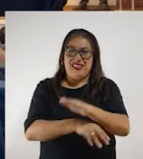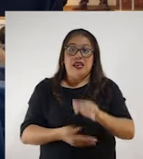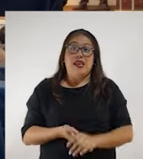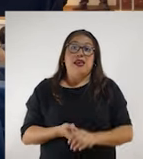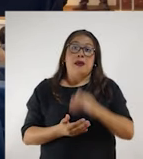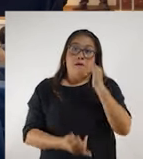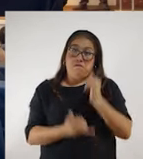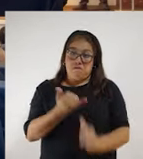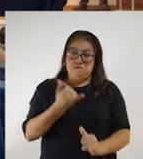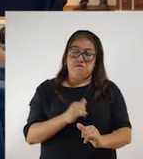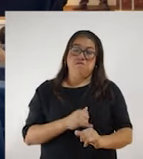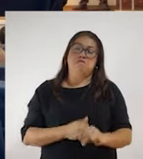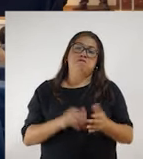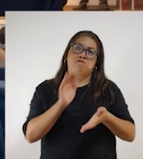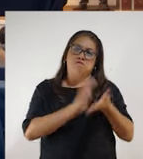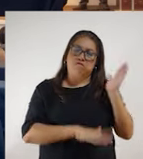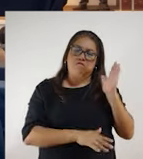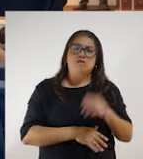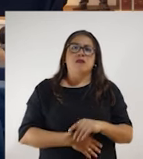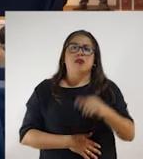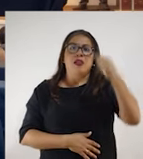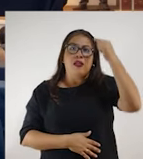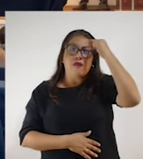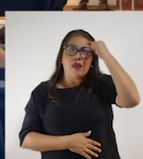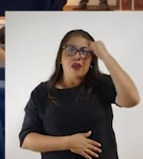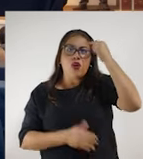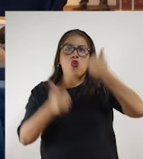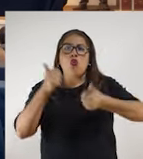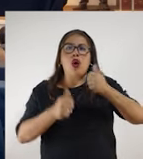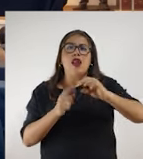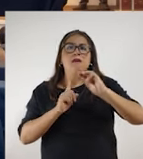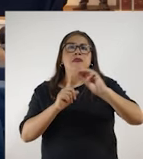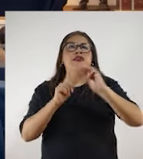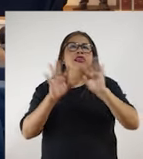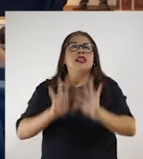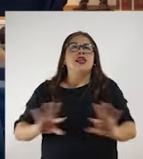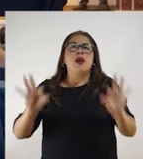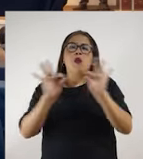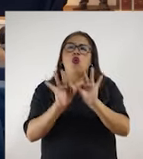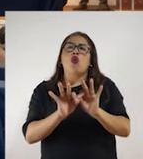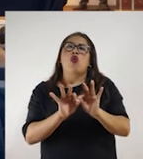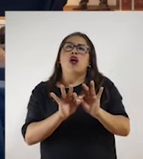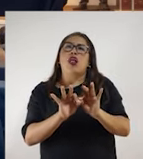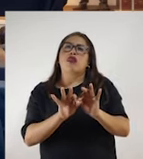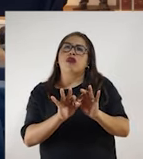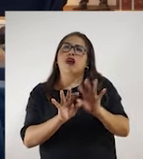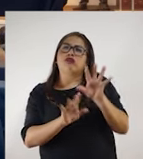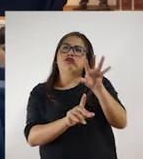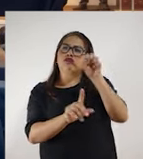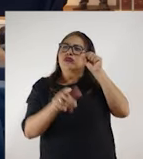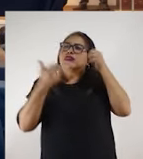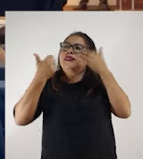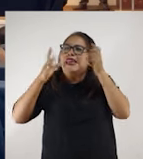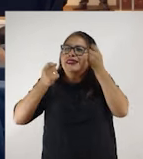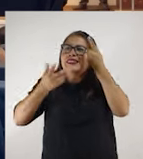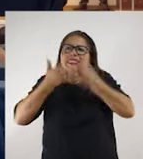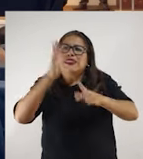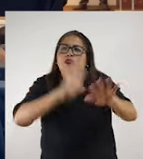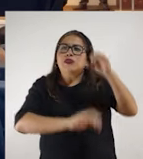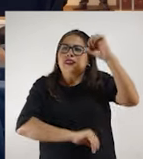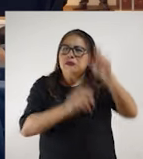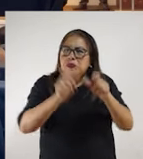salimos con mensajes claves sobre los derechos de las personas con discapacidad, en calidad de